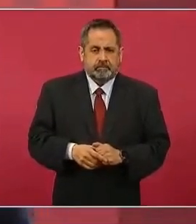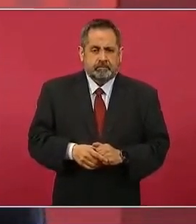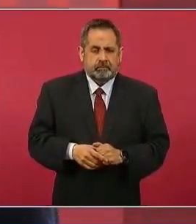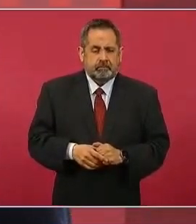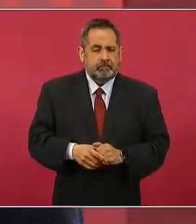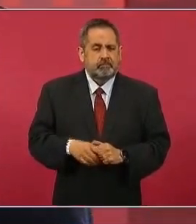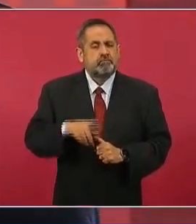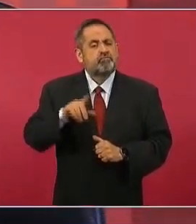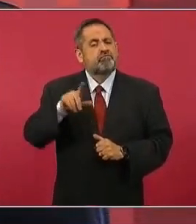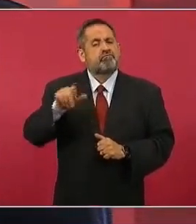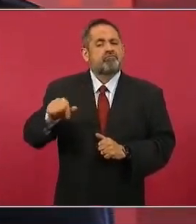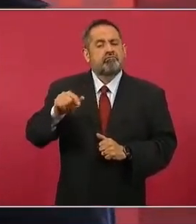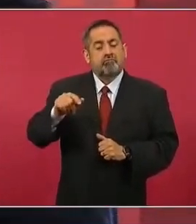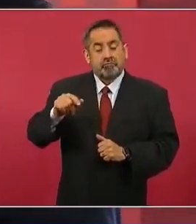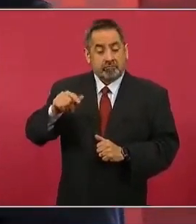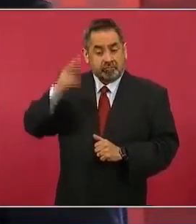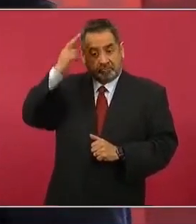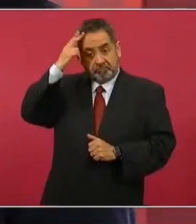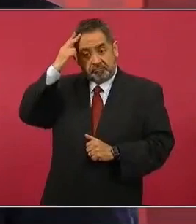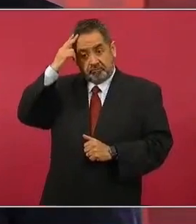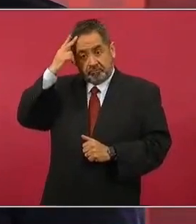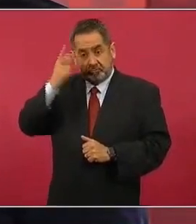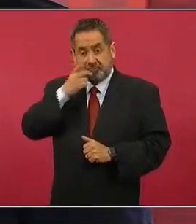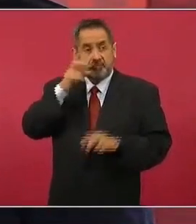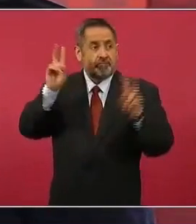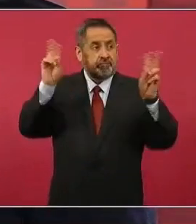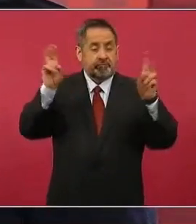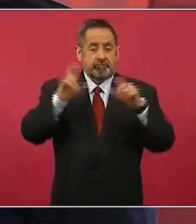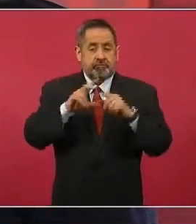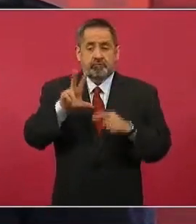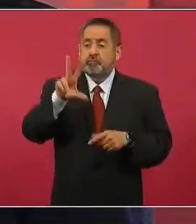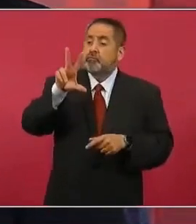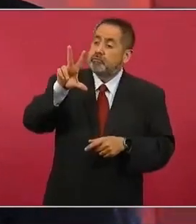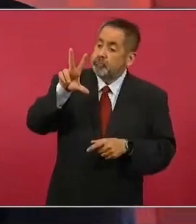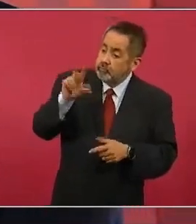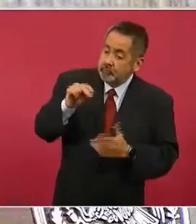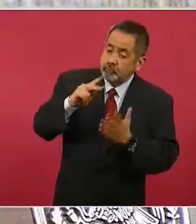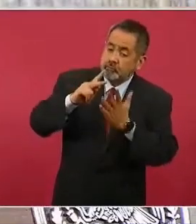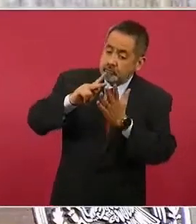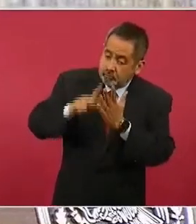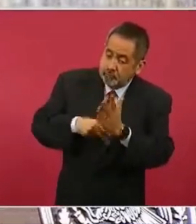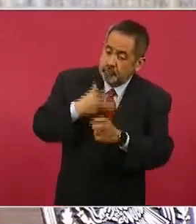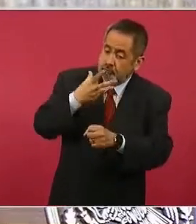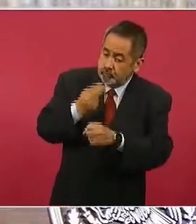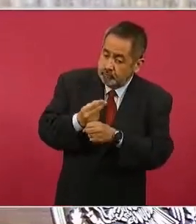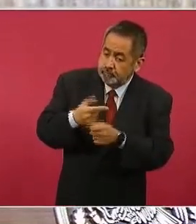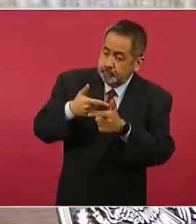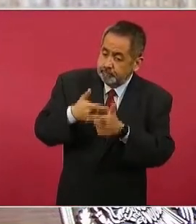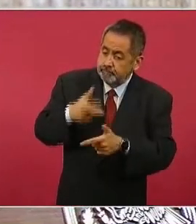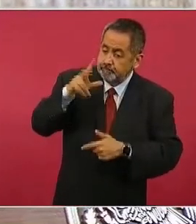Y llegó con la bandera de la no reelección. Fíjense,